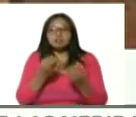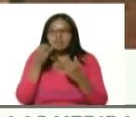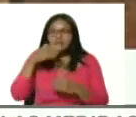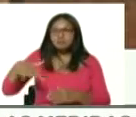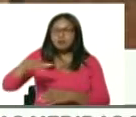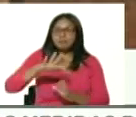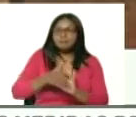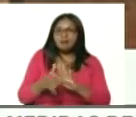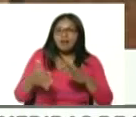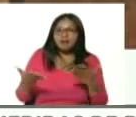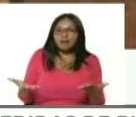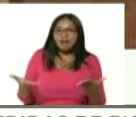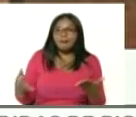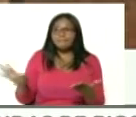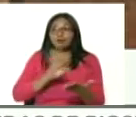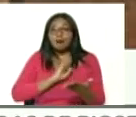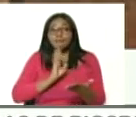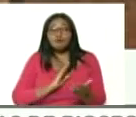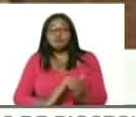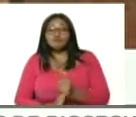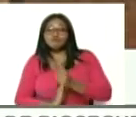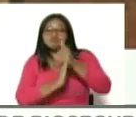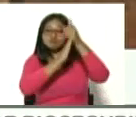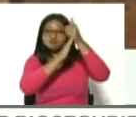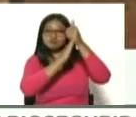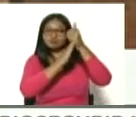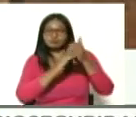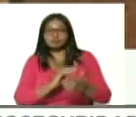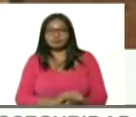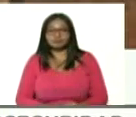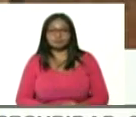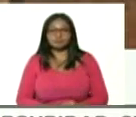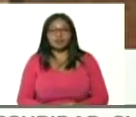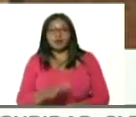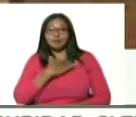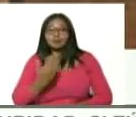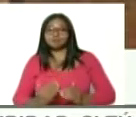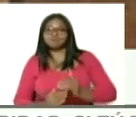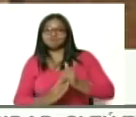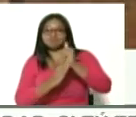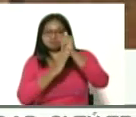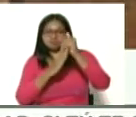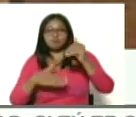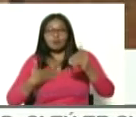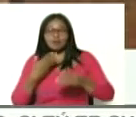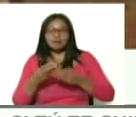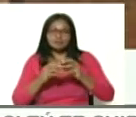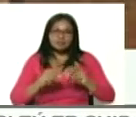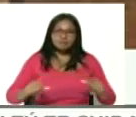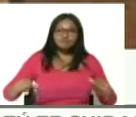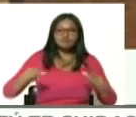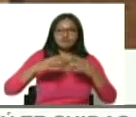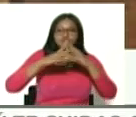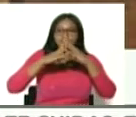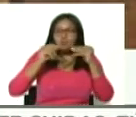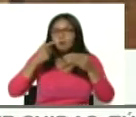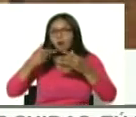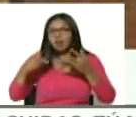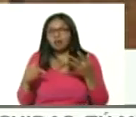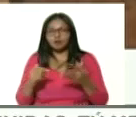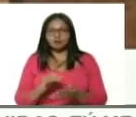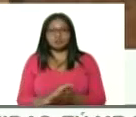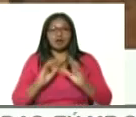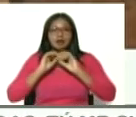Para autogobernarse, para gobernar. El territorio,